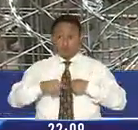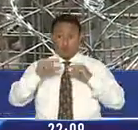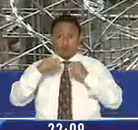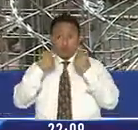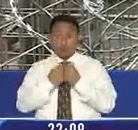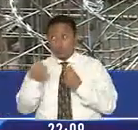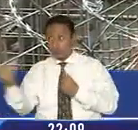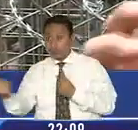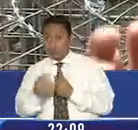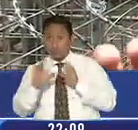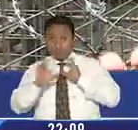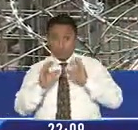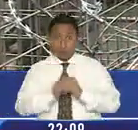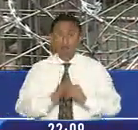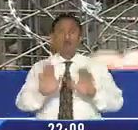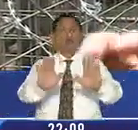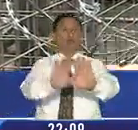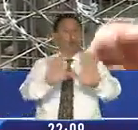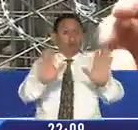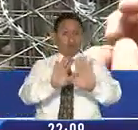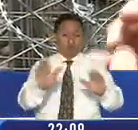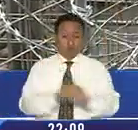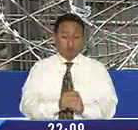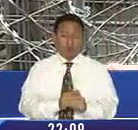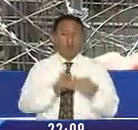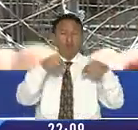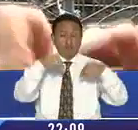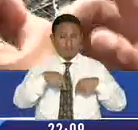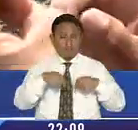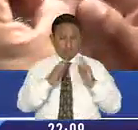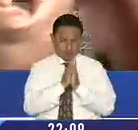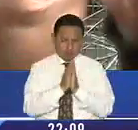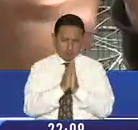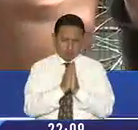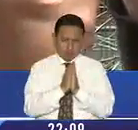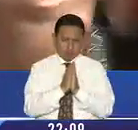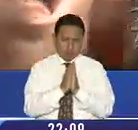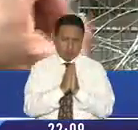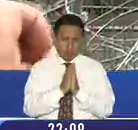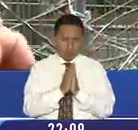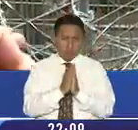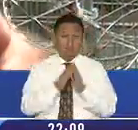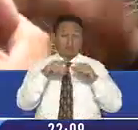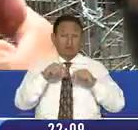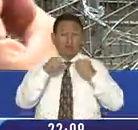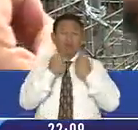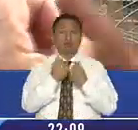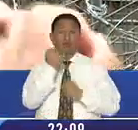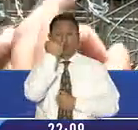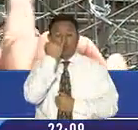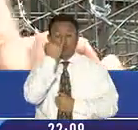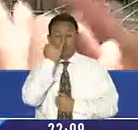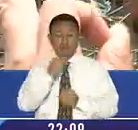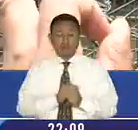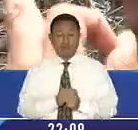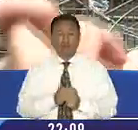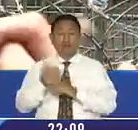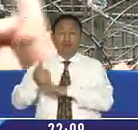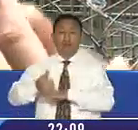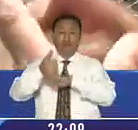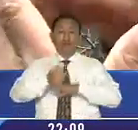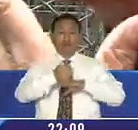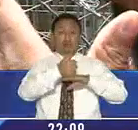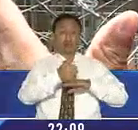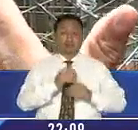de dirigentes, eso lo pretende hacer. Más bien aquí queremos también la CONAI, la FINOSIN, la